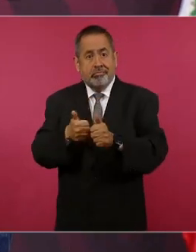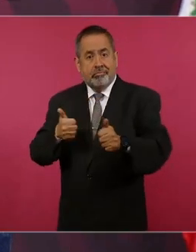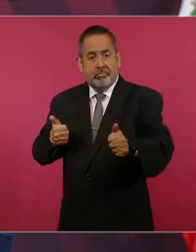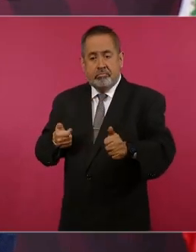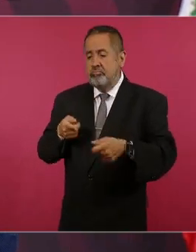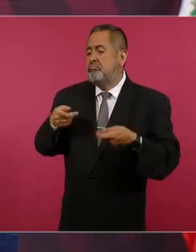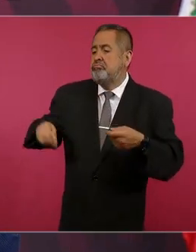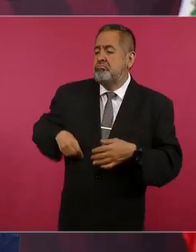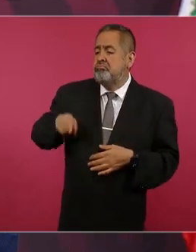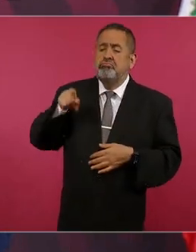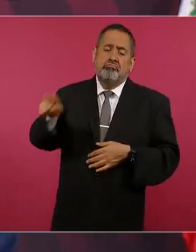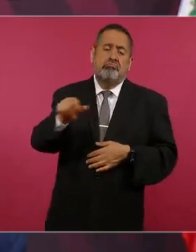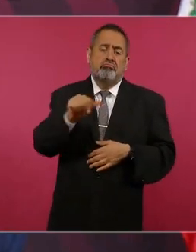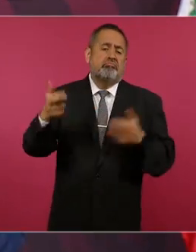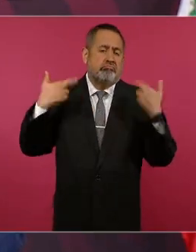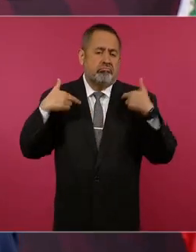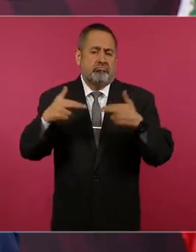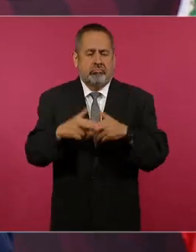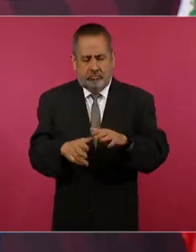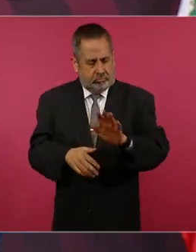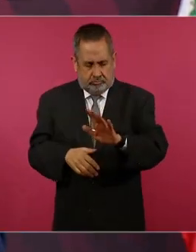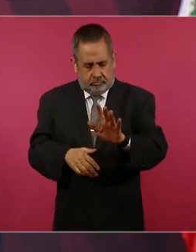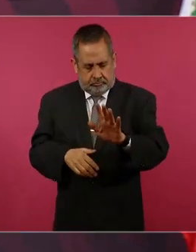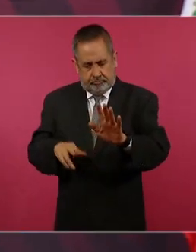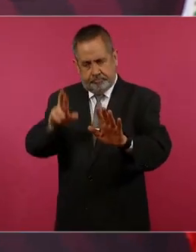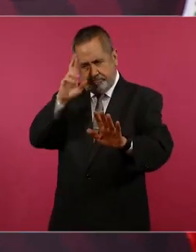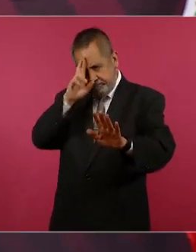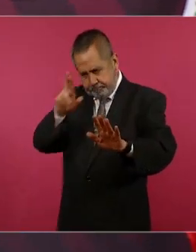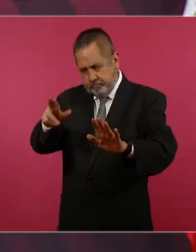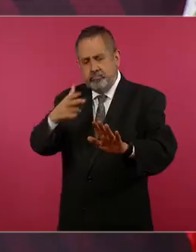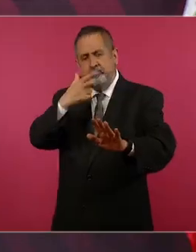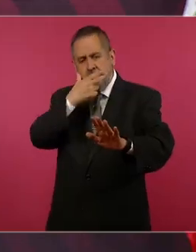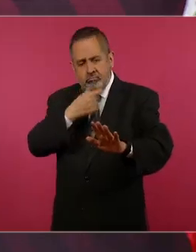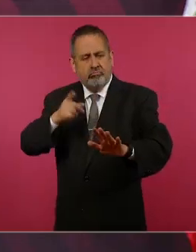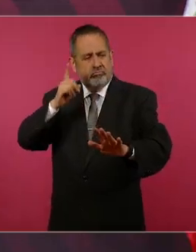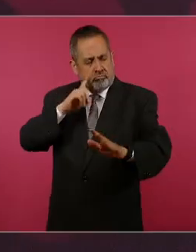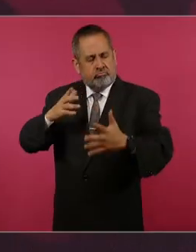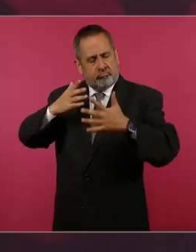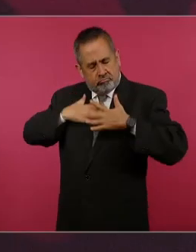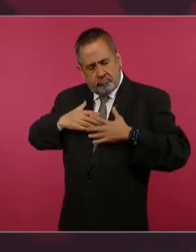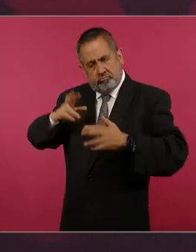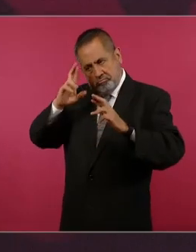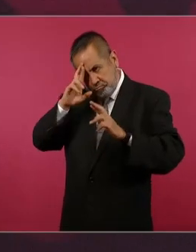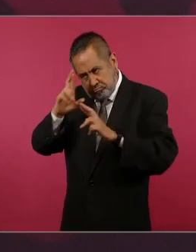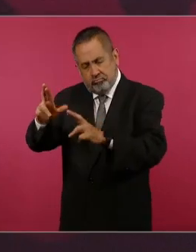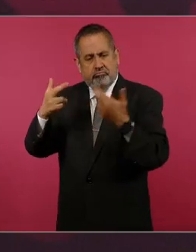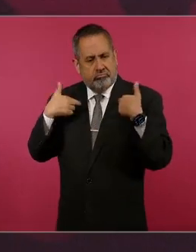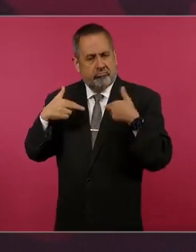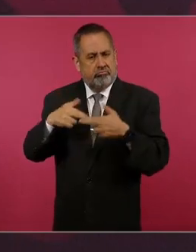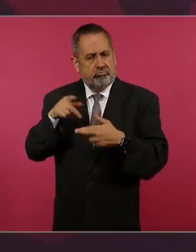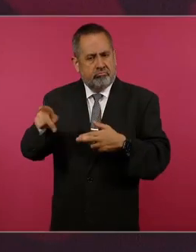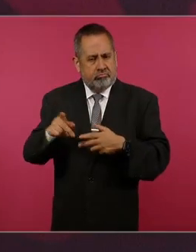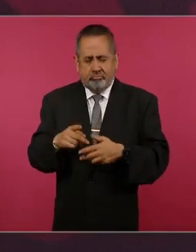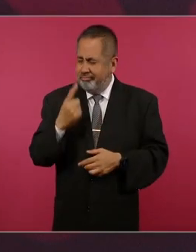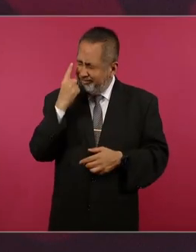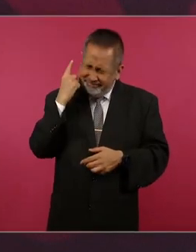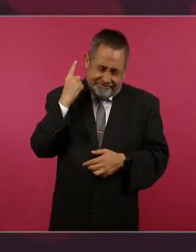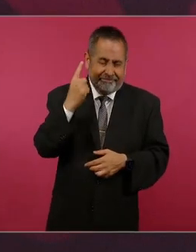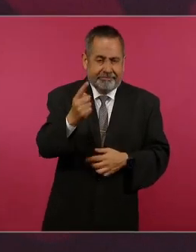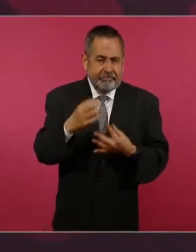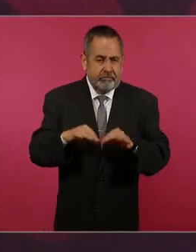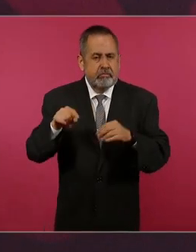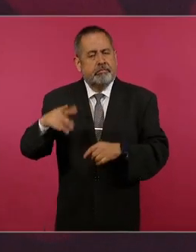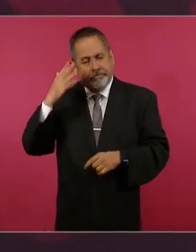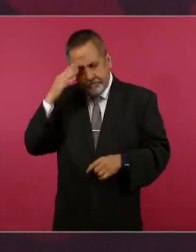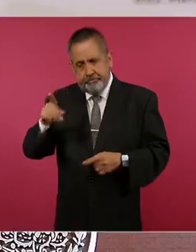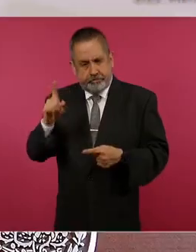darle su lugar. Son nuestras maestras, son nuestros maestros, eso ellos